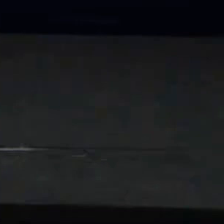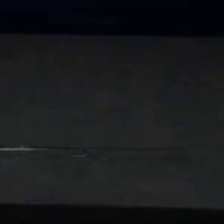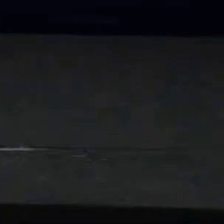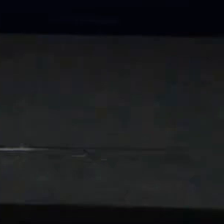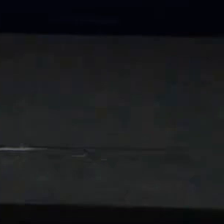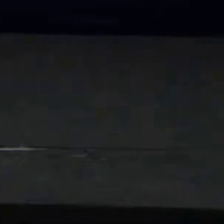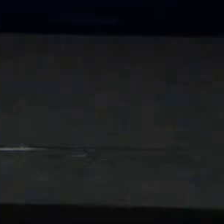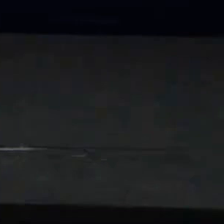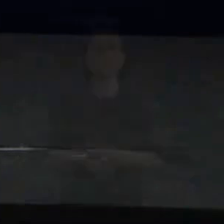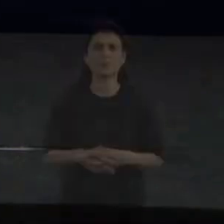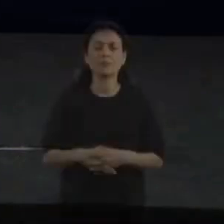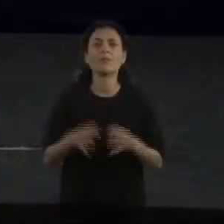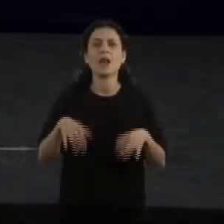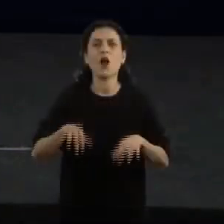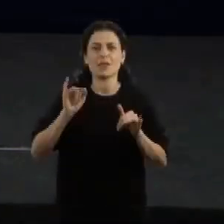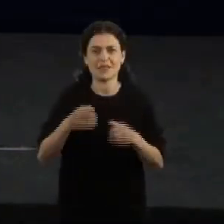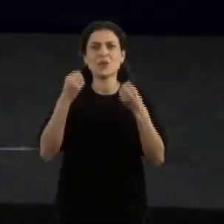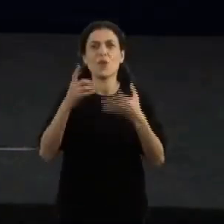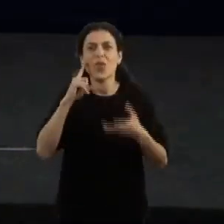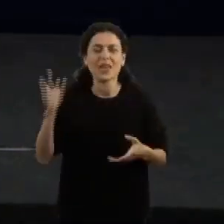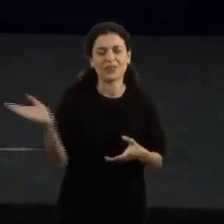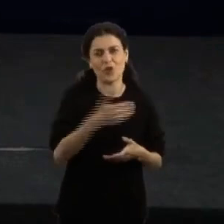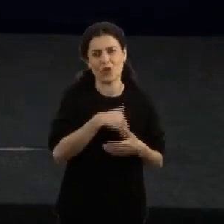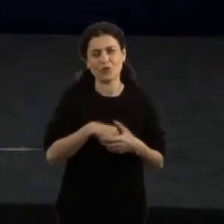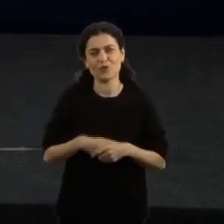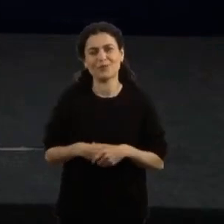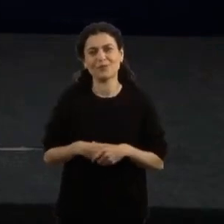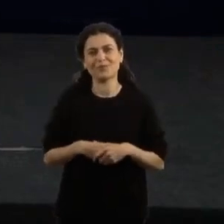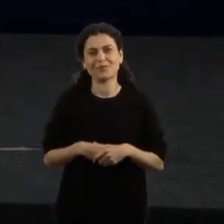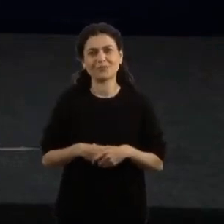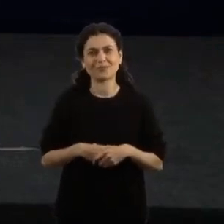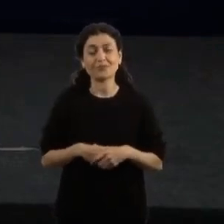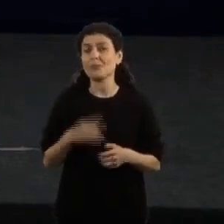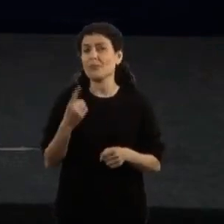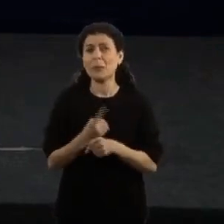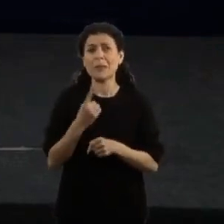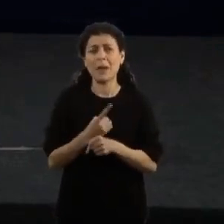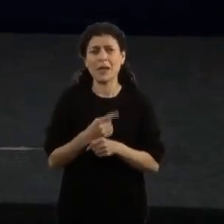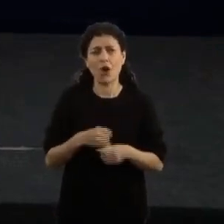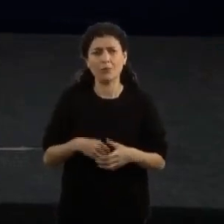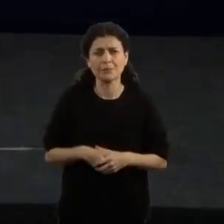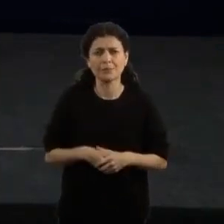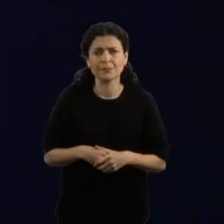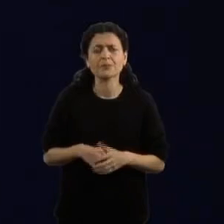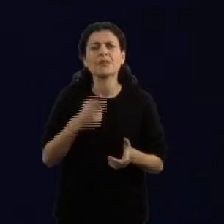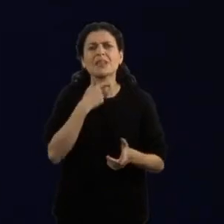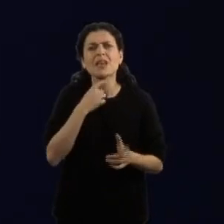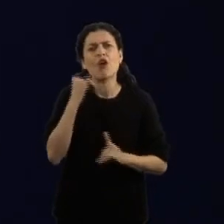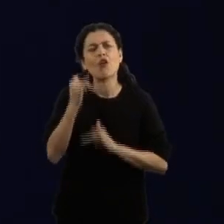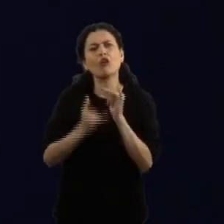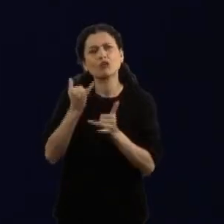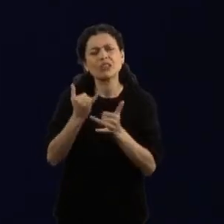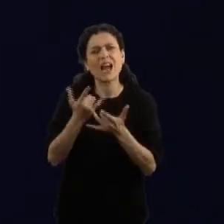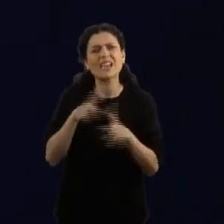Bueno, ahora sí, buen día a todos. En primer lugar, destacar, por supuesto,